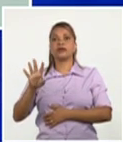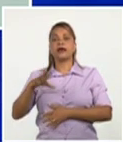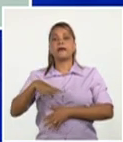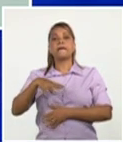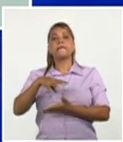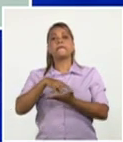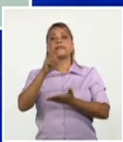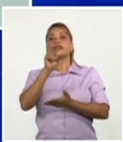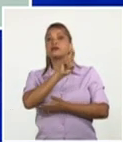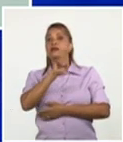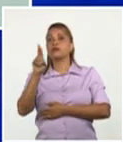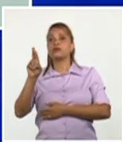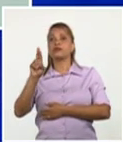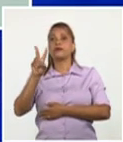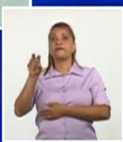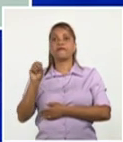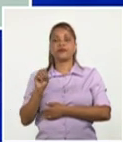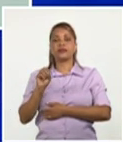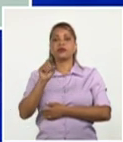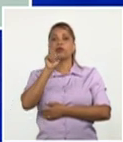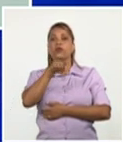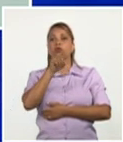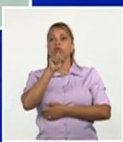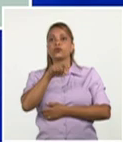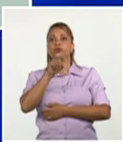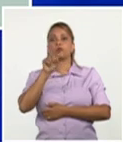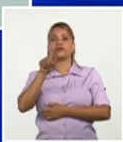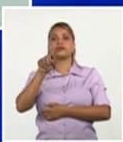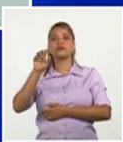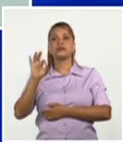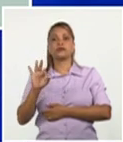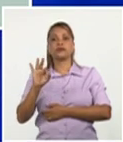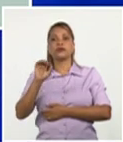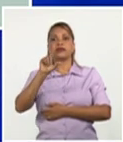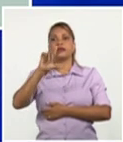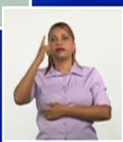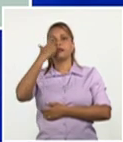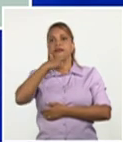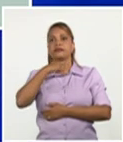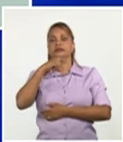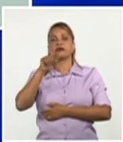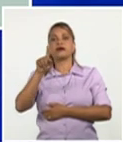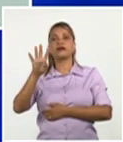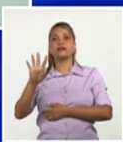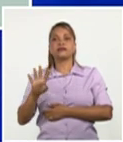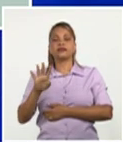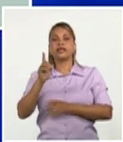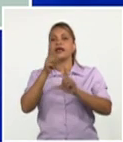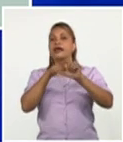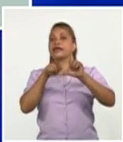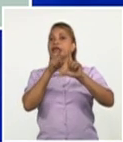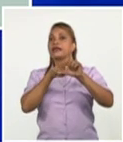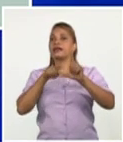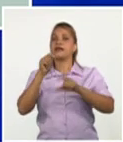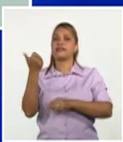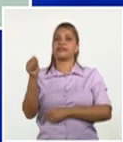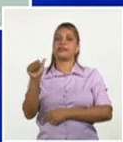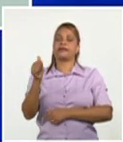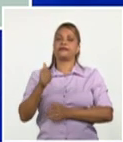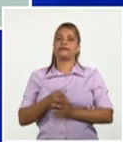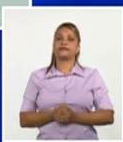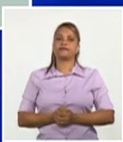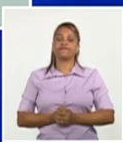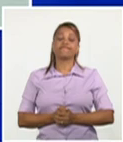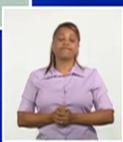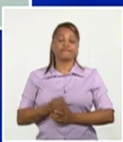de la Revolución 20, Cotorro 18, La Lisa 14 y Regla 10. Como ven,